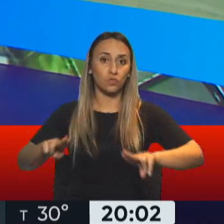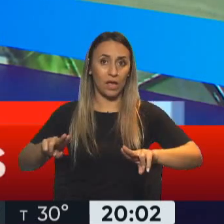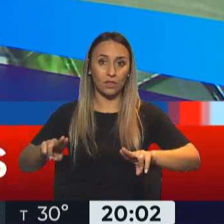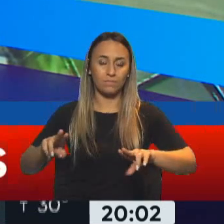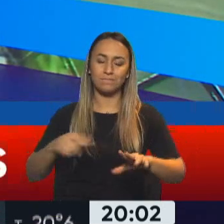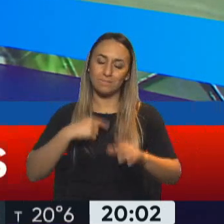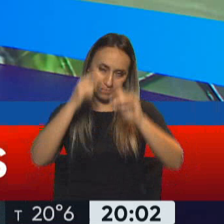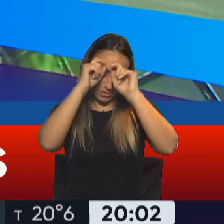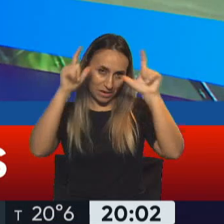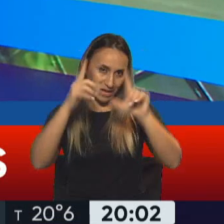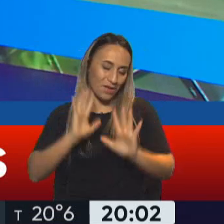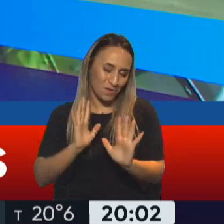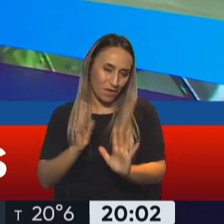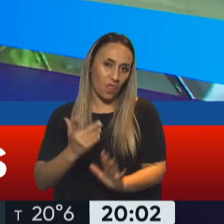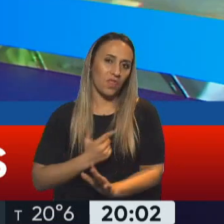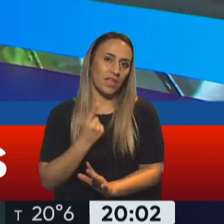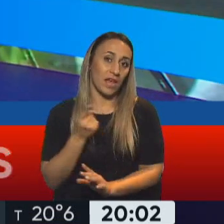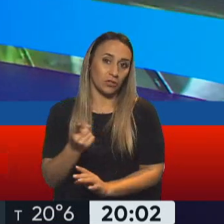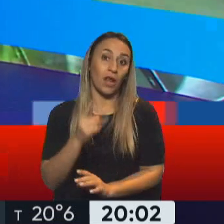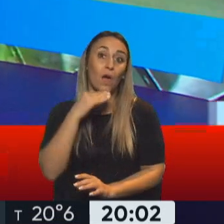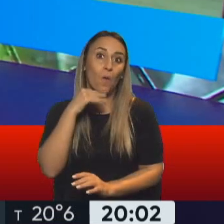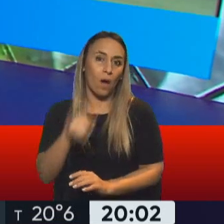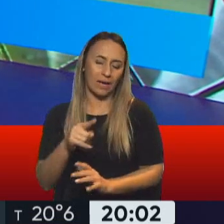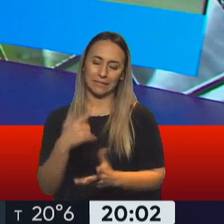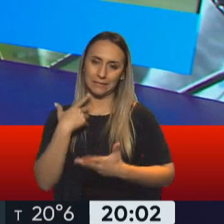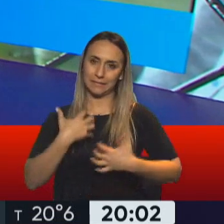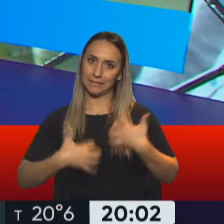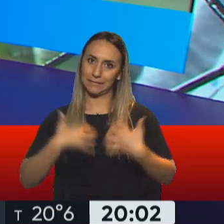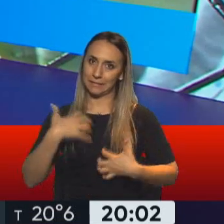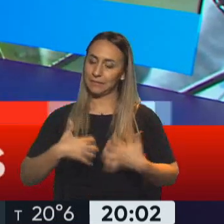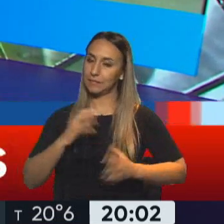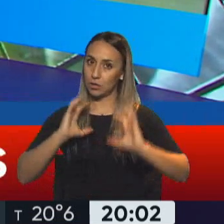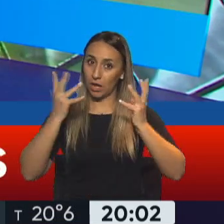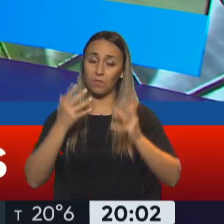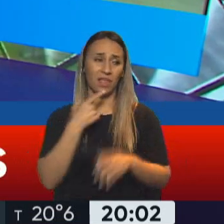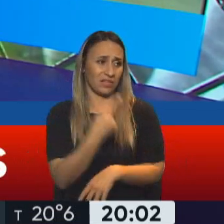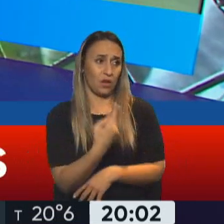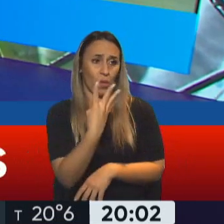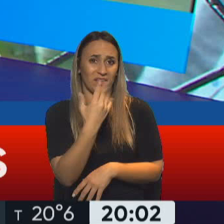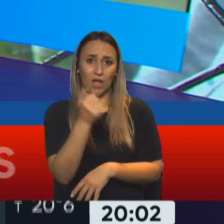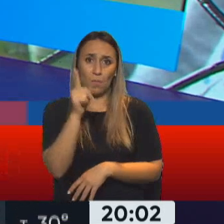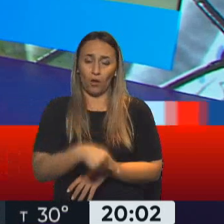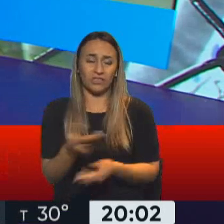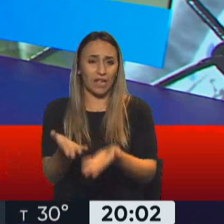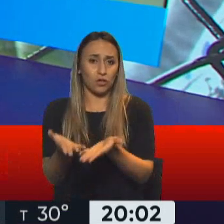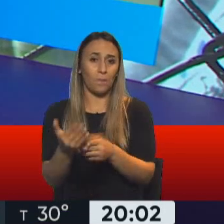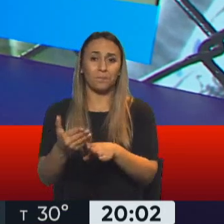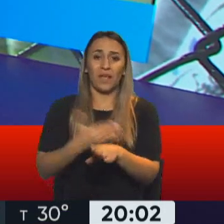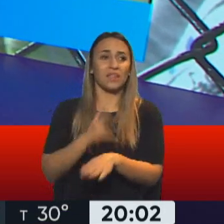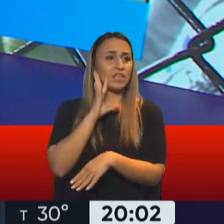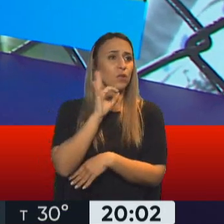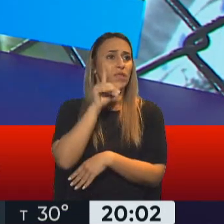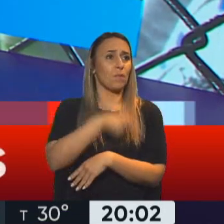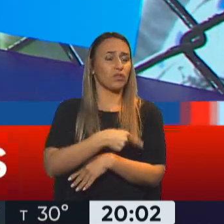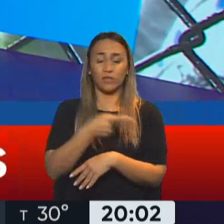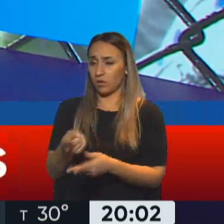el malestar de los dirigentes de Boca, porque dicen, cumplimos con el 46% de aforo cuando teníamos permitido el 50%.